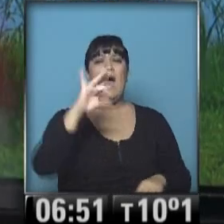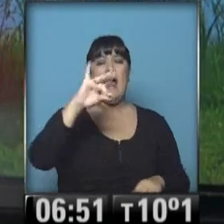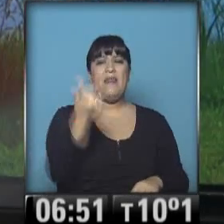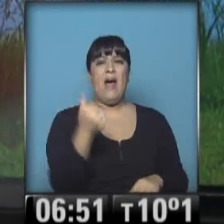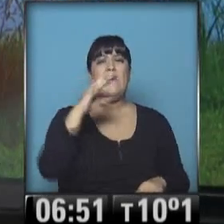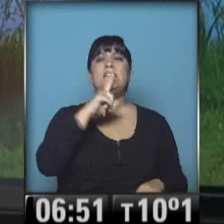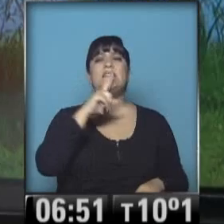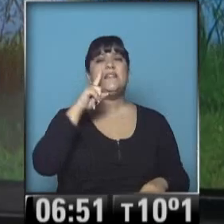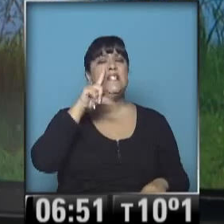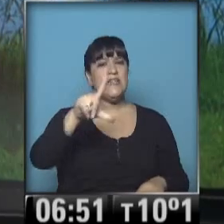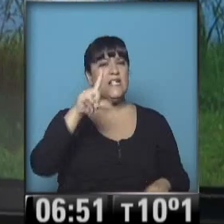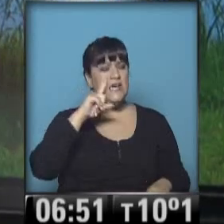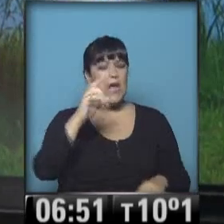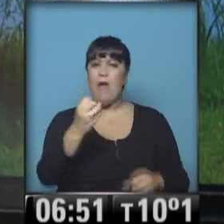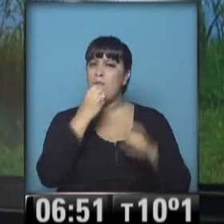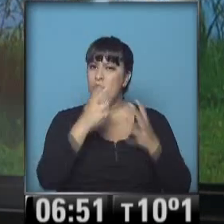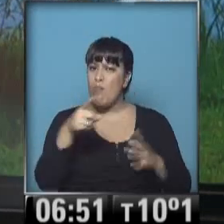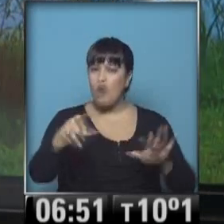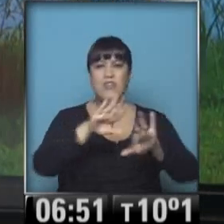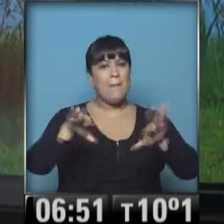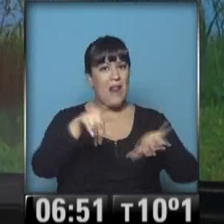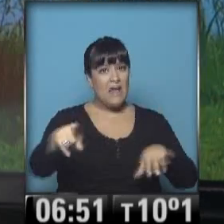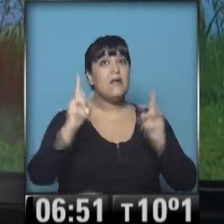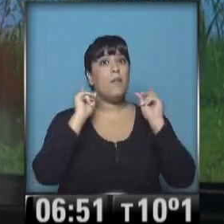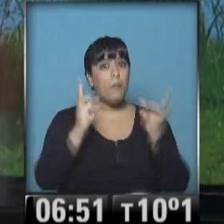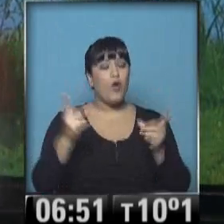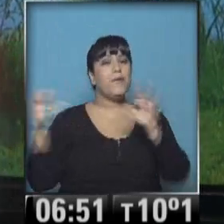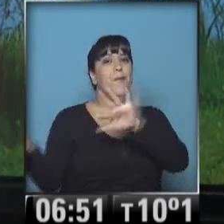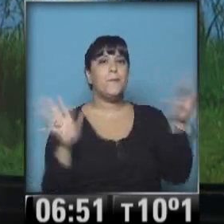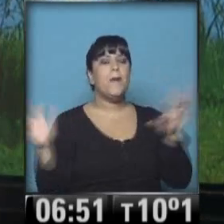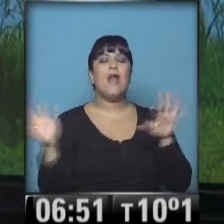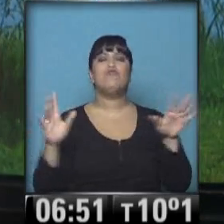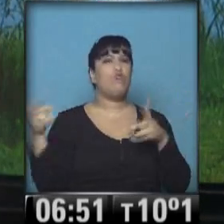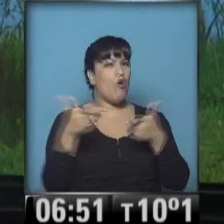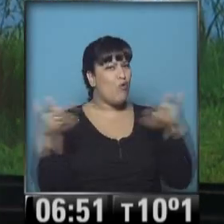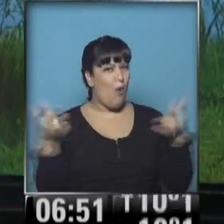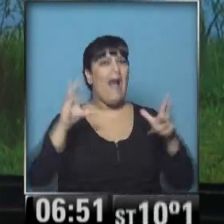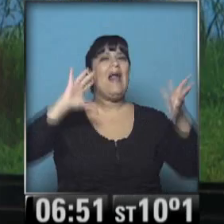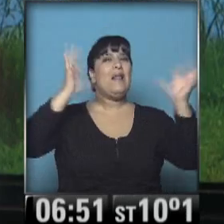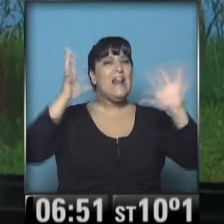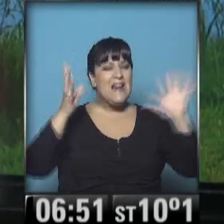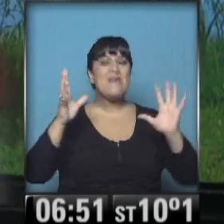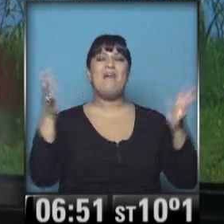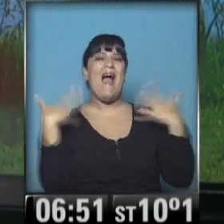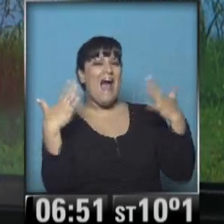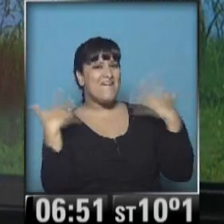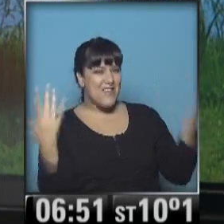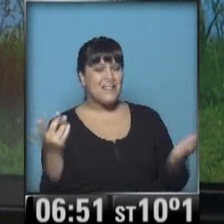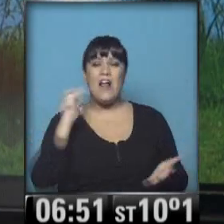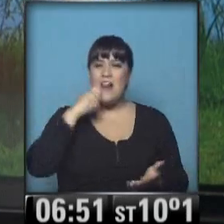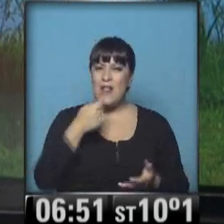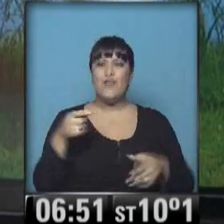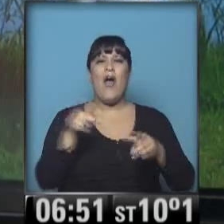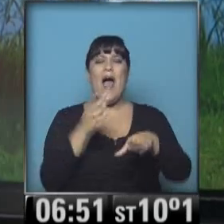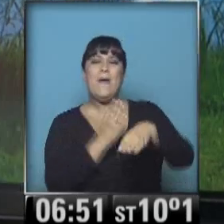Radatili tiene una playa fantástica porque también está protegida del viento y hay un microclima también allí, Hay una bahía,